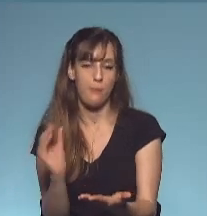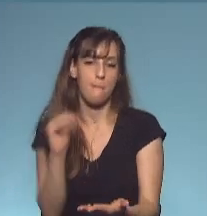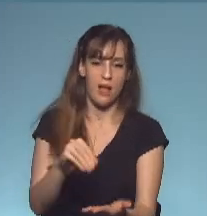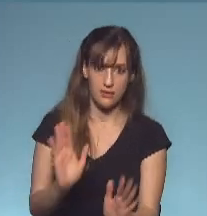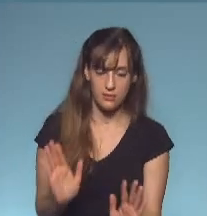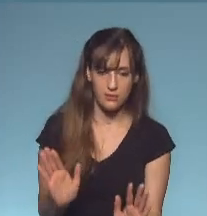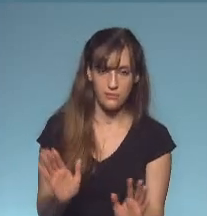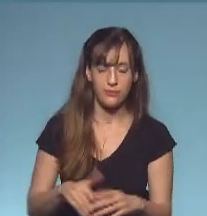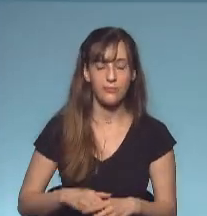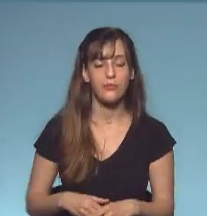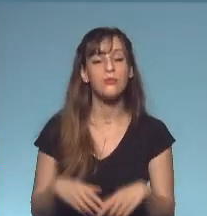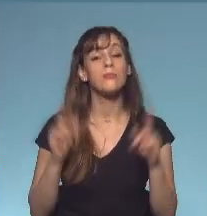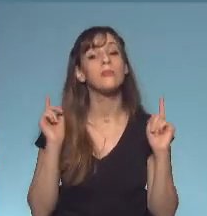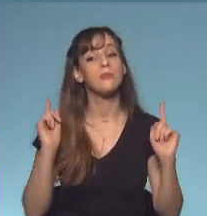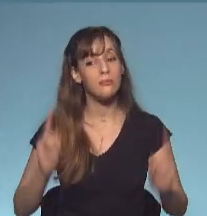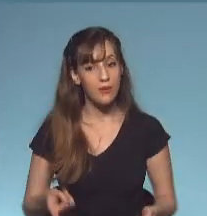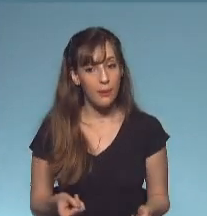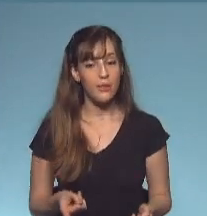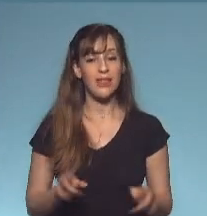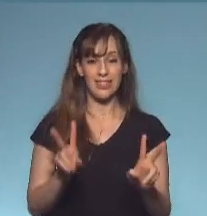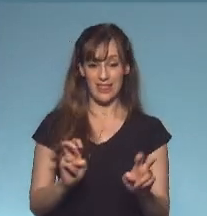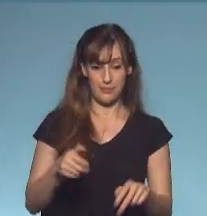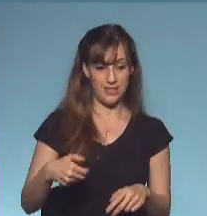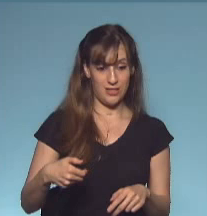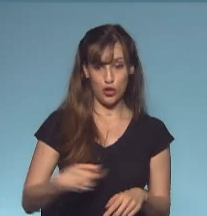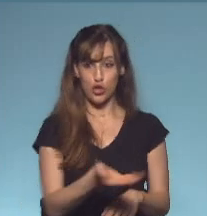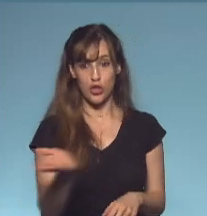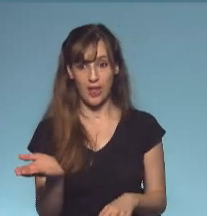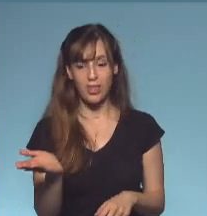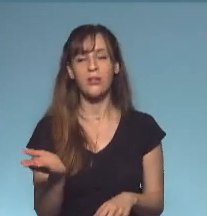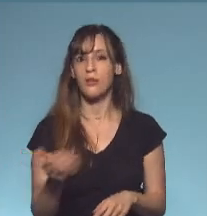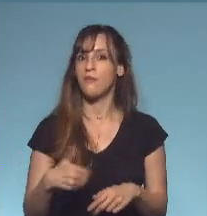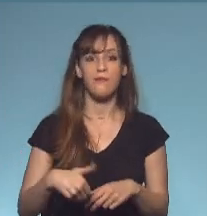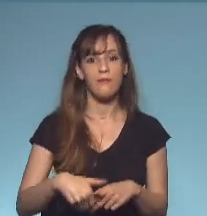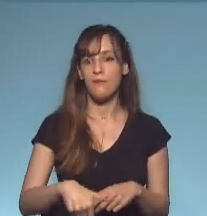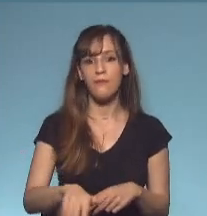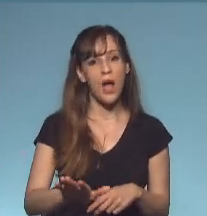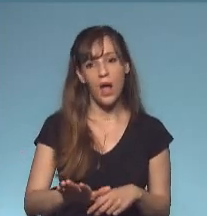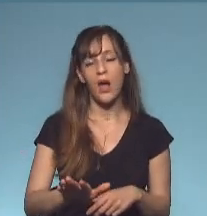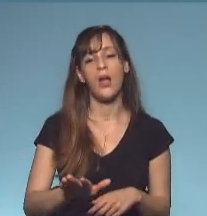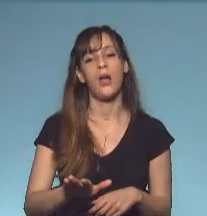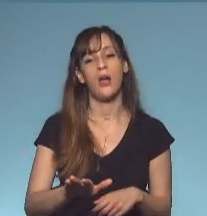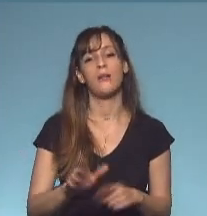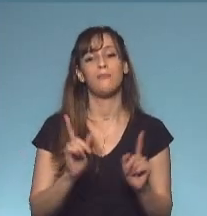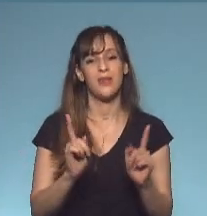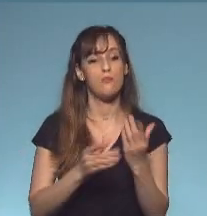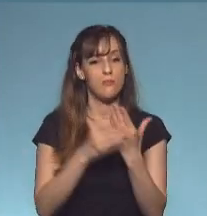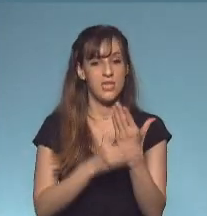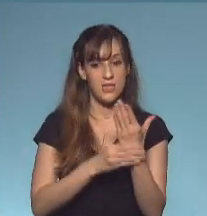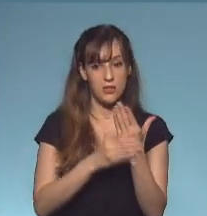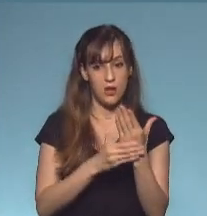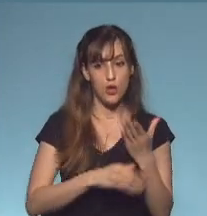también en el aspecto social vamos a reforzar las partidas de nuestro Ministerio de Desarrollo de la